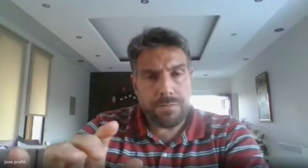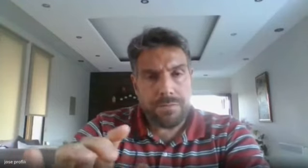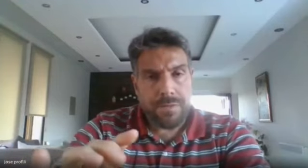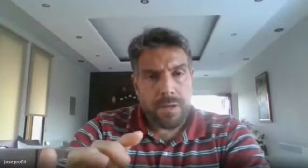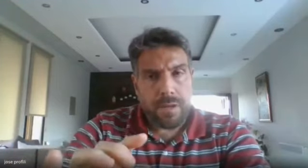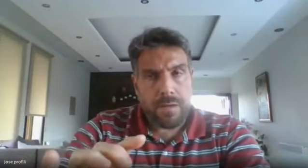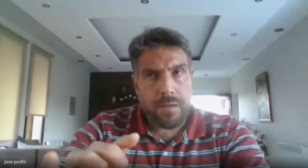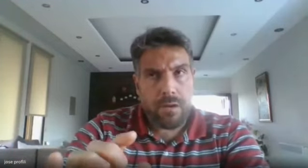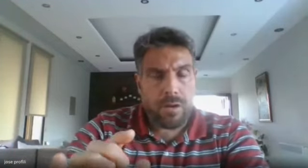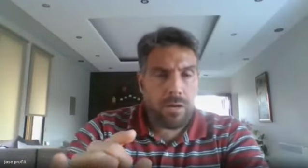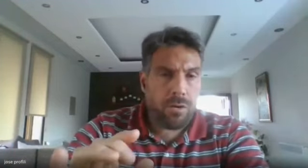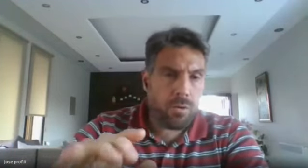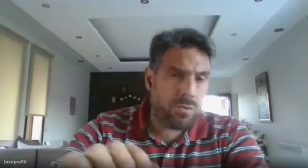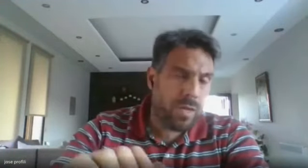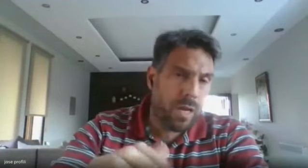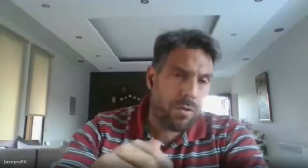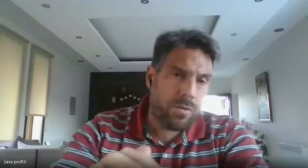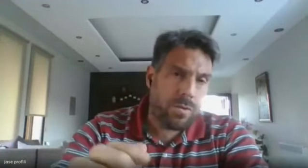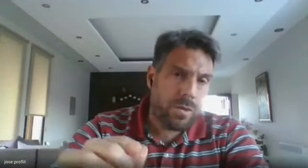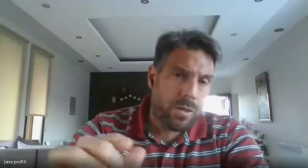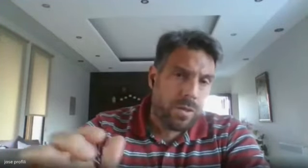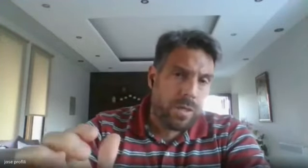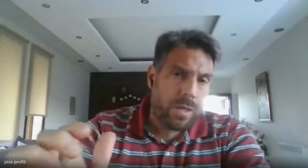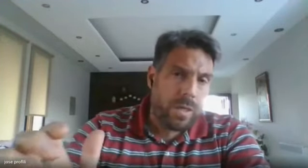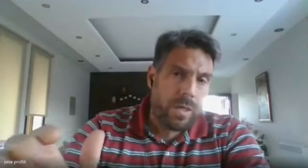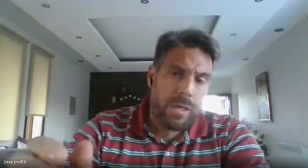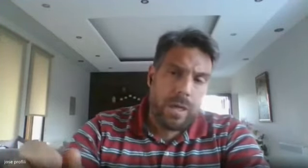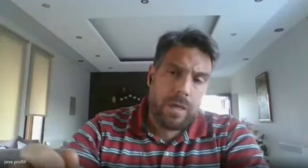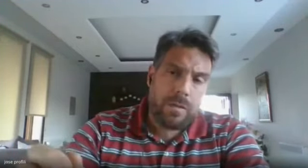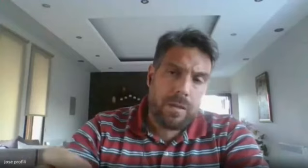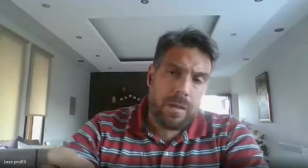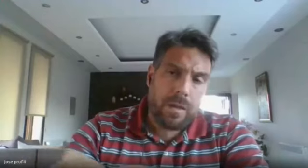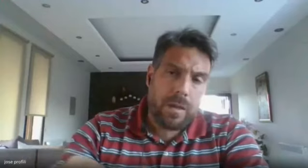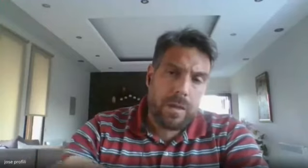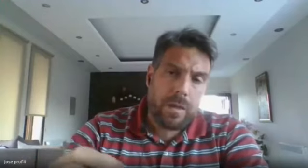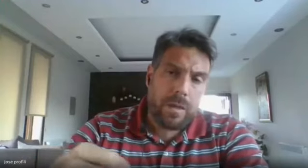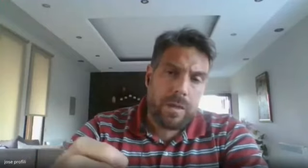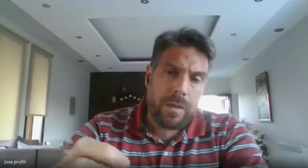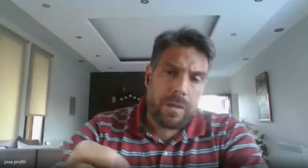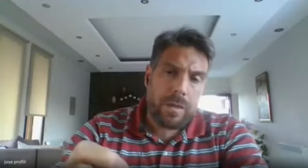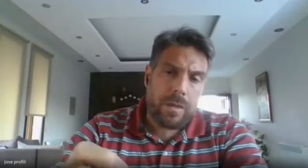horas. Ese es el horario de cursados. Y